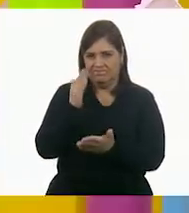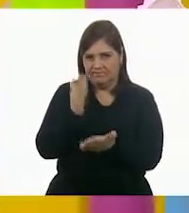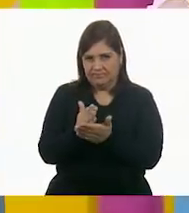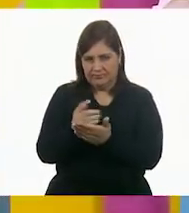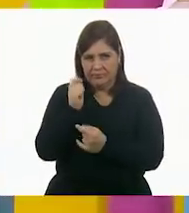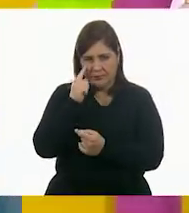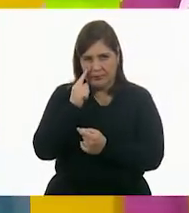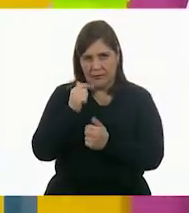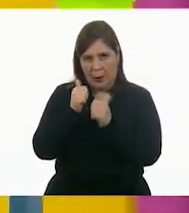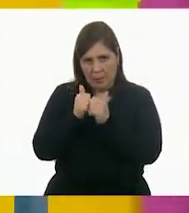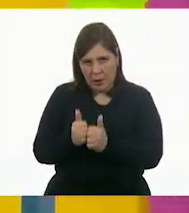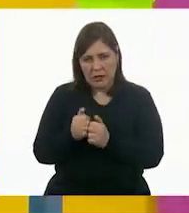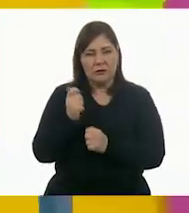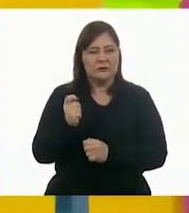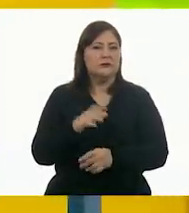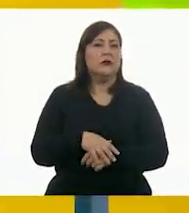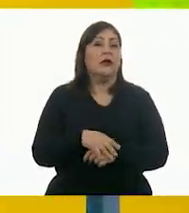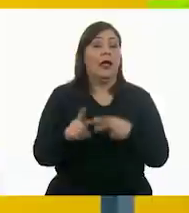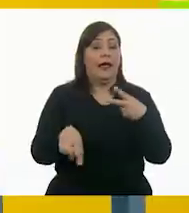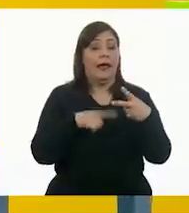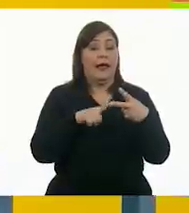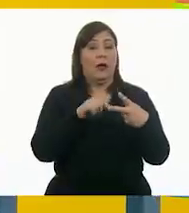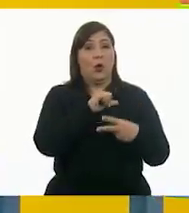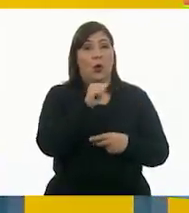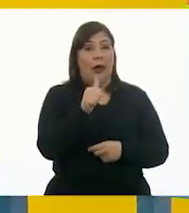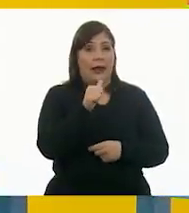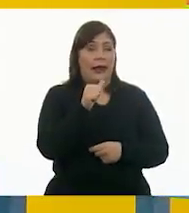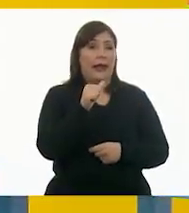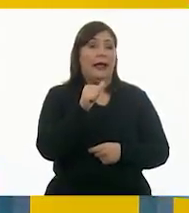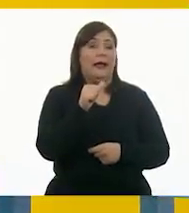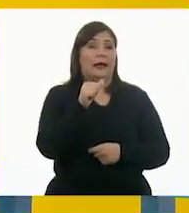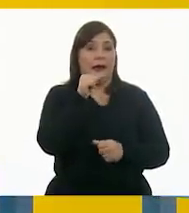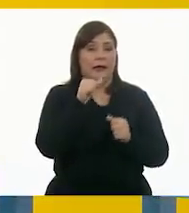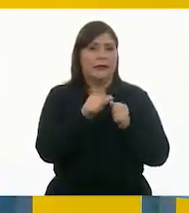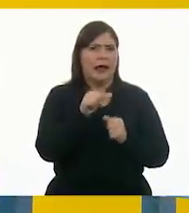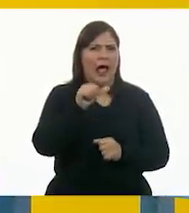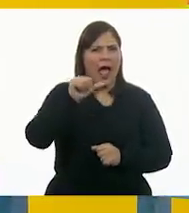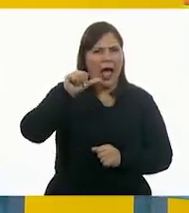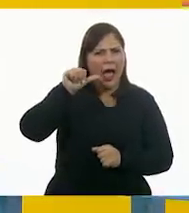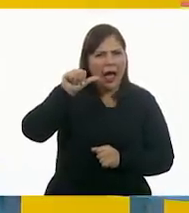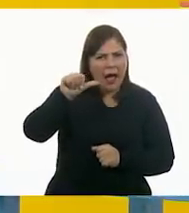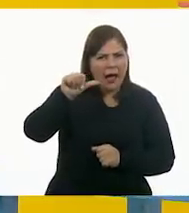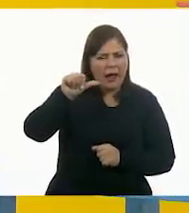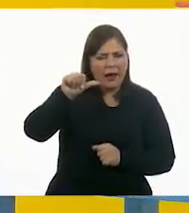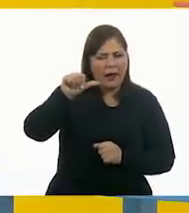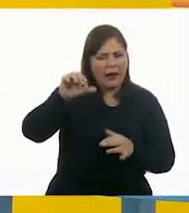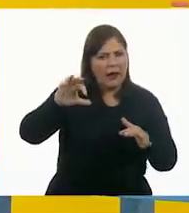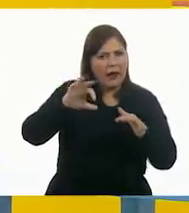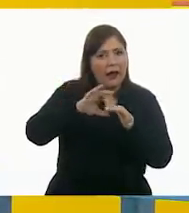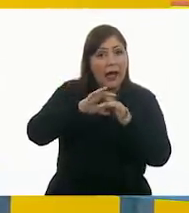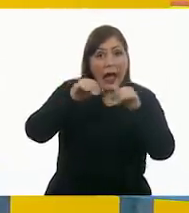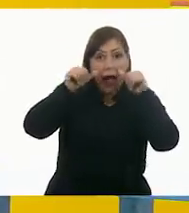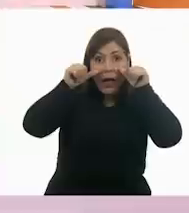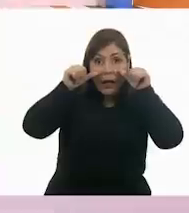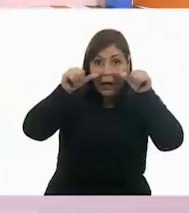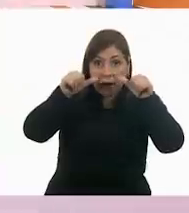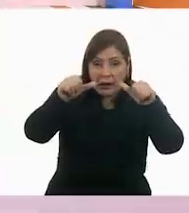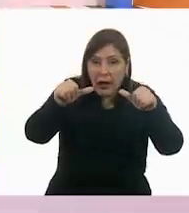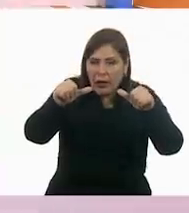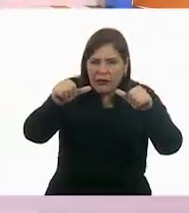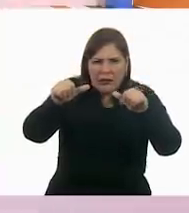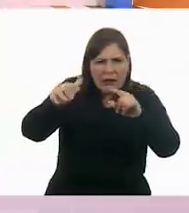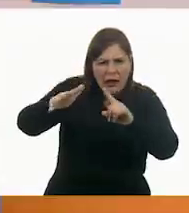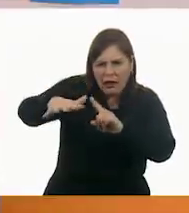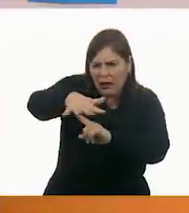La siguiente A es de atención a lo que está pasando.